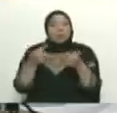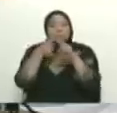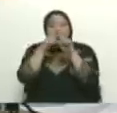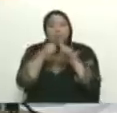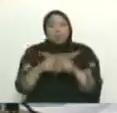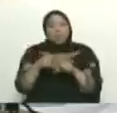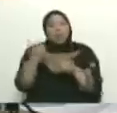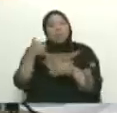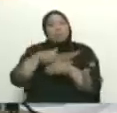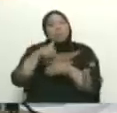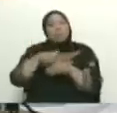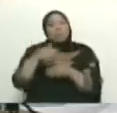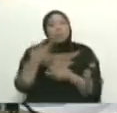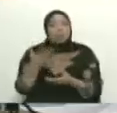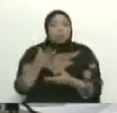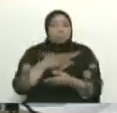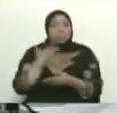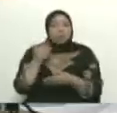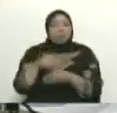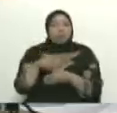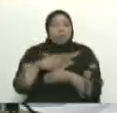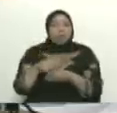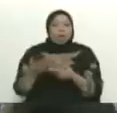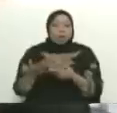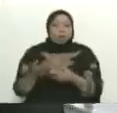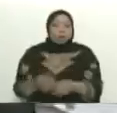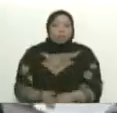para que los muertos pudieran votar.